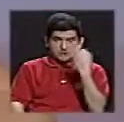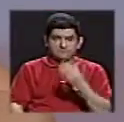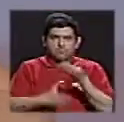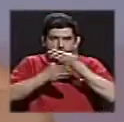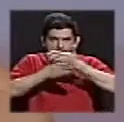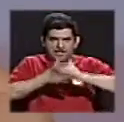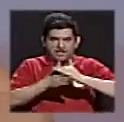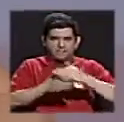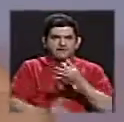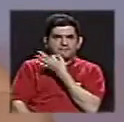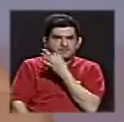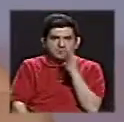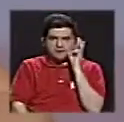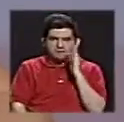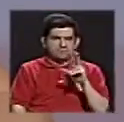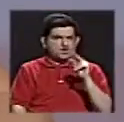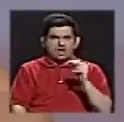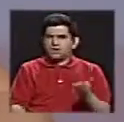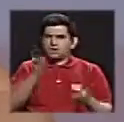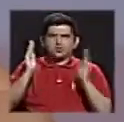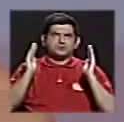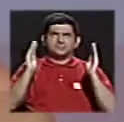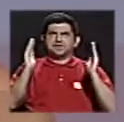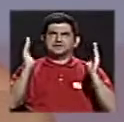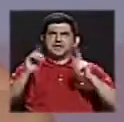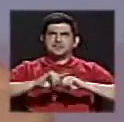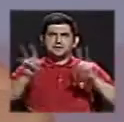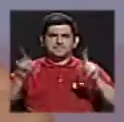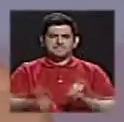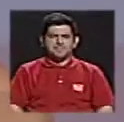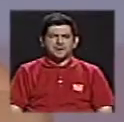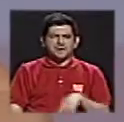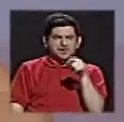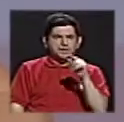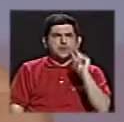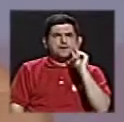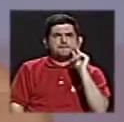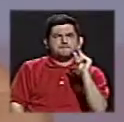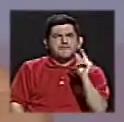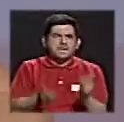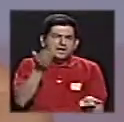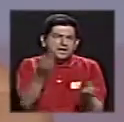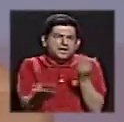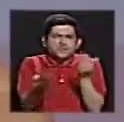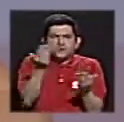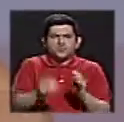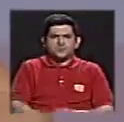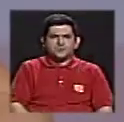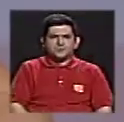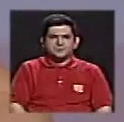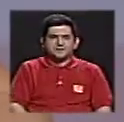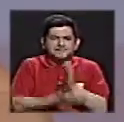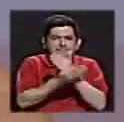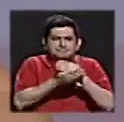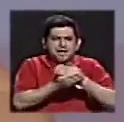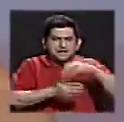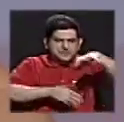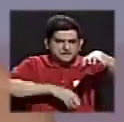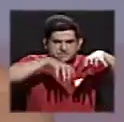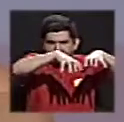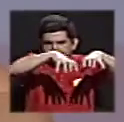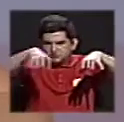dividimos la finca, a pesar de que no es tampoco muy grande, pero la dividimos en pequeños, como decimos, en pedazos